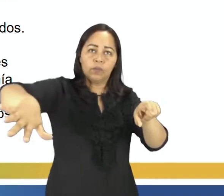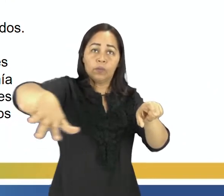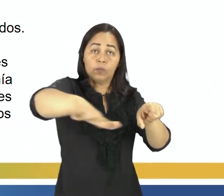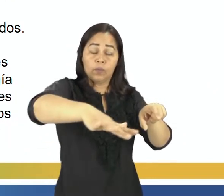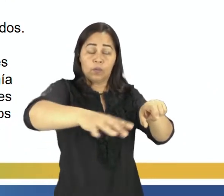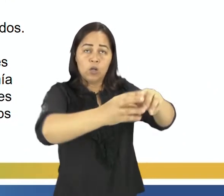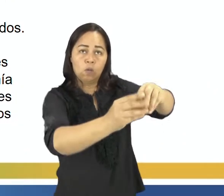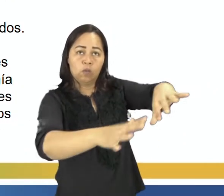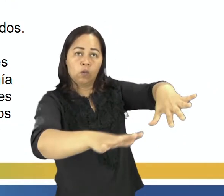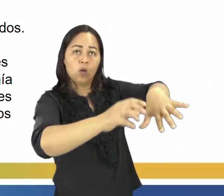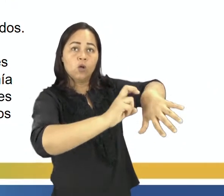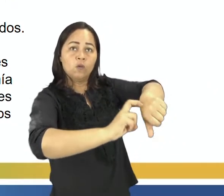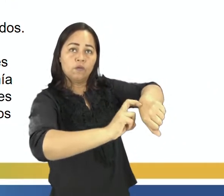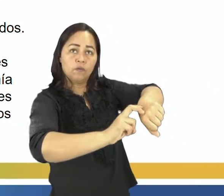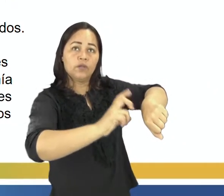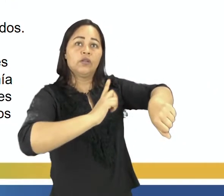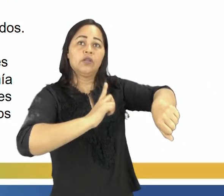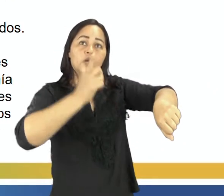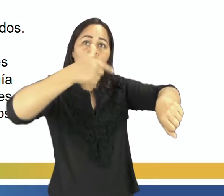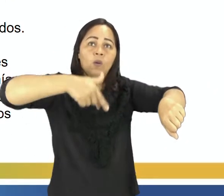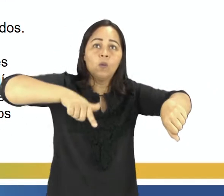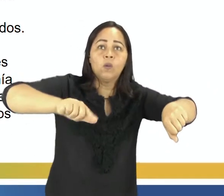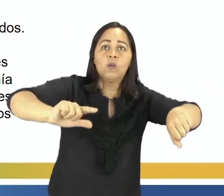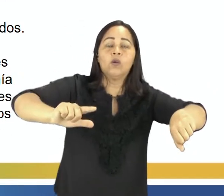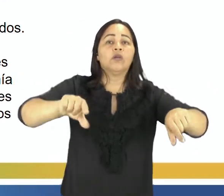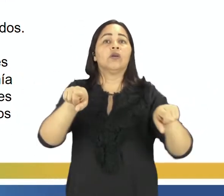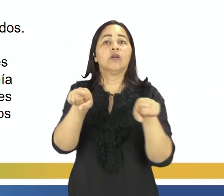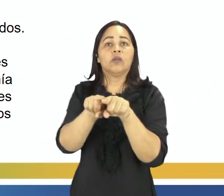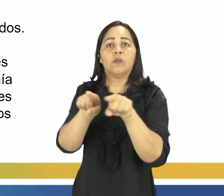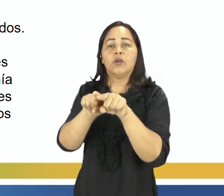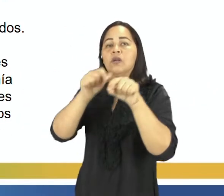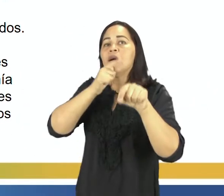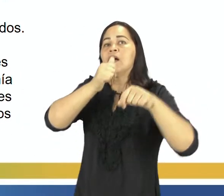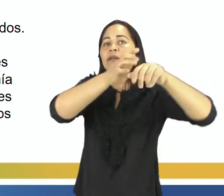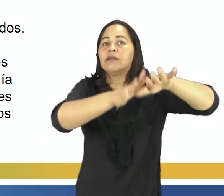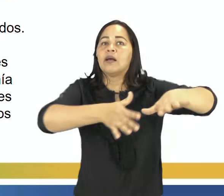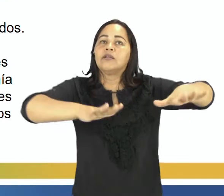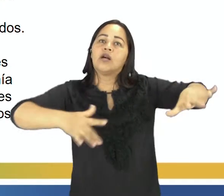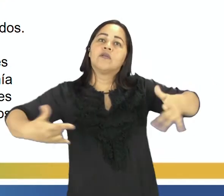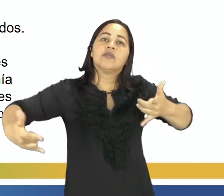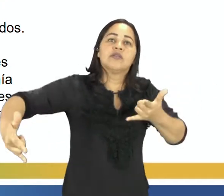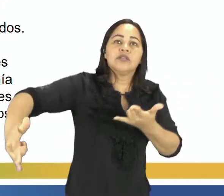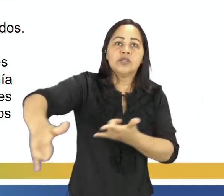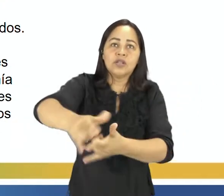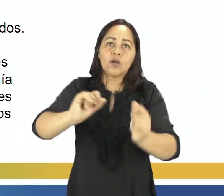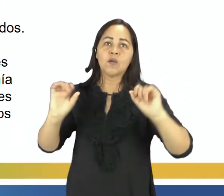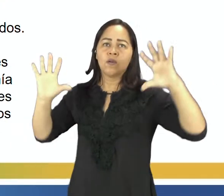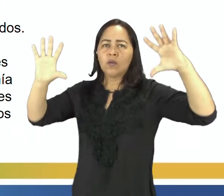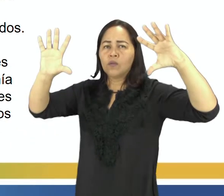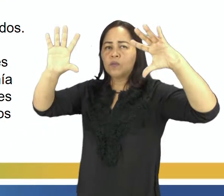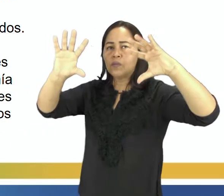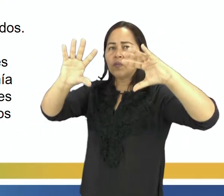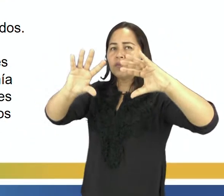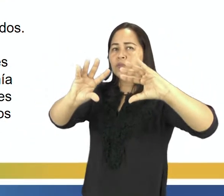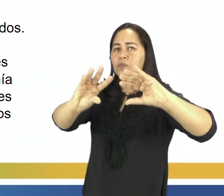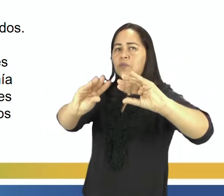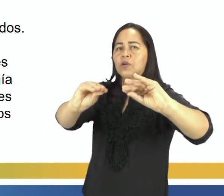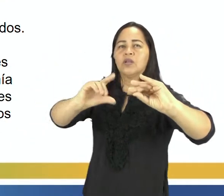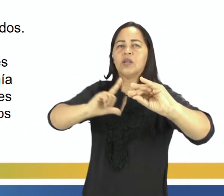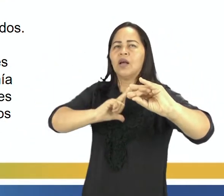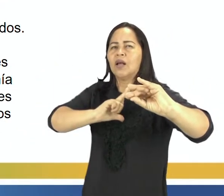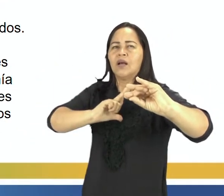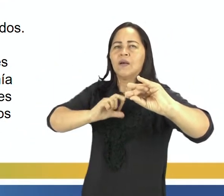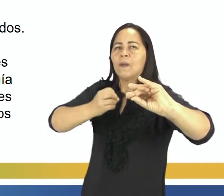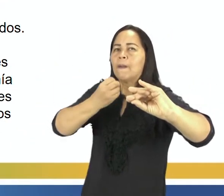el arroyo que serpenteando deja correr sus aguas cristalinas. Cuando la noche llega y es oscura,